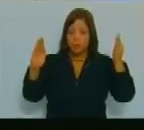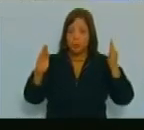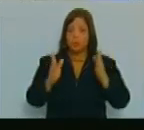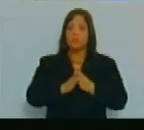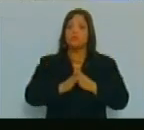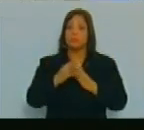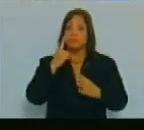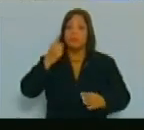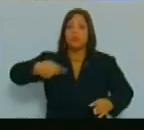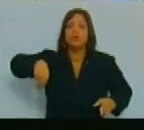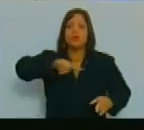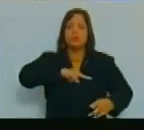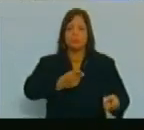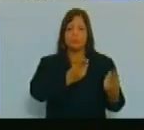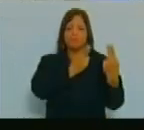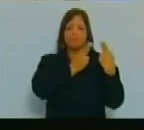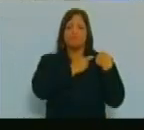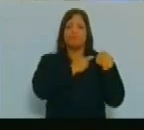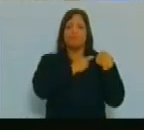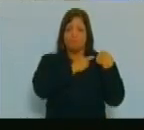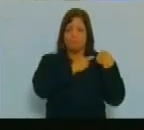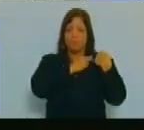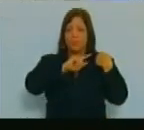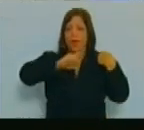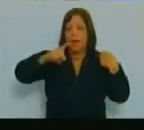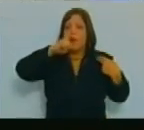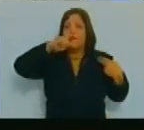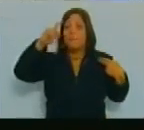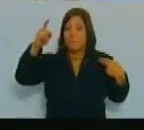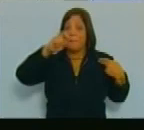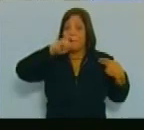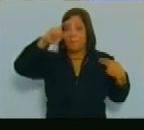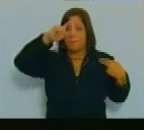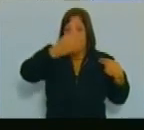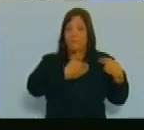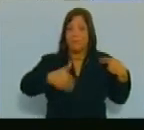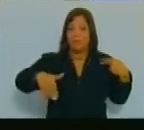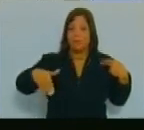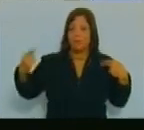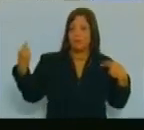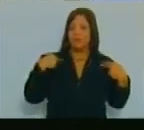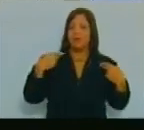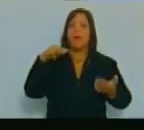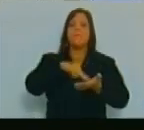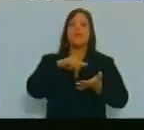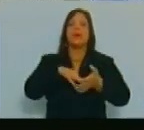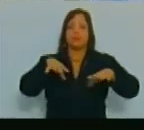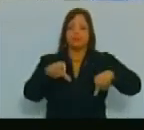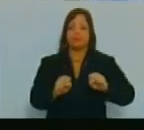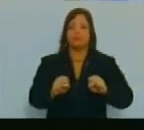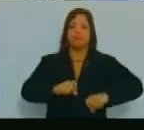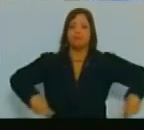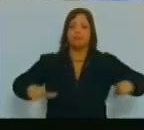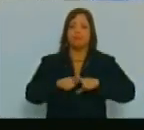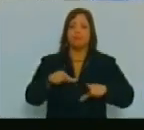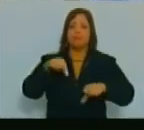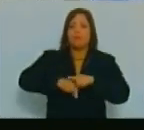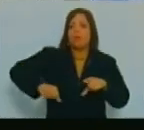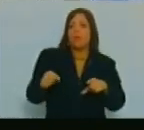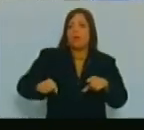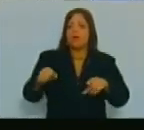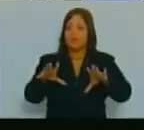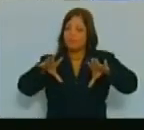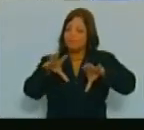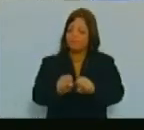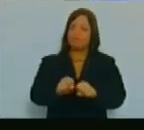nosotros hemos asumido por instrucción del presidente nicolas módulo la seguridad del estado miranda y la intervención de la policía